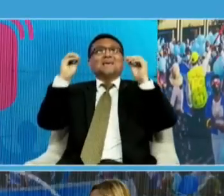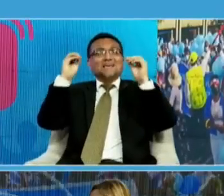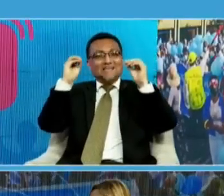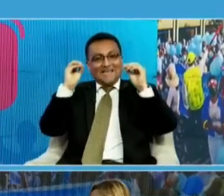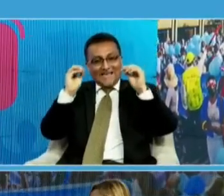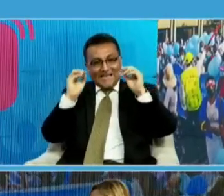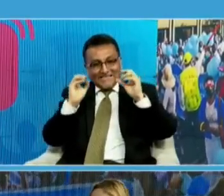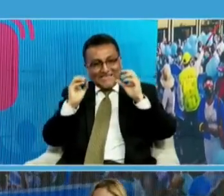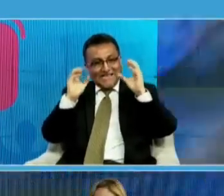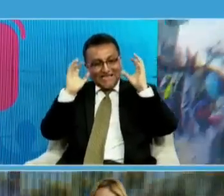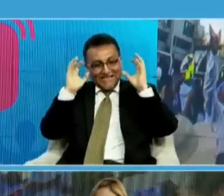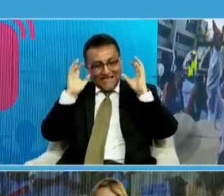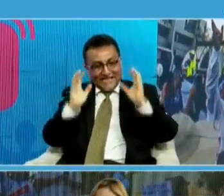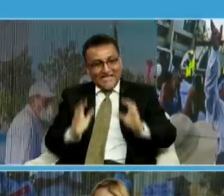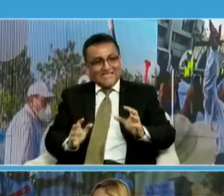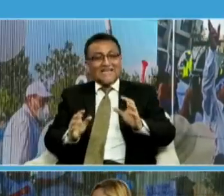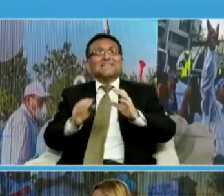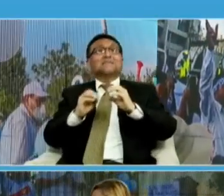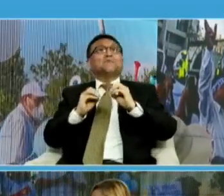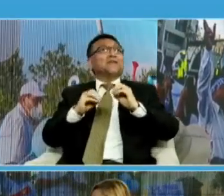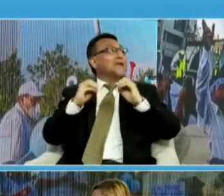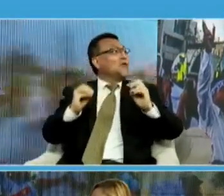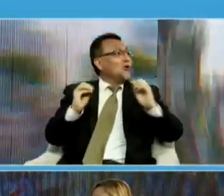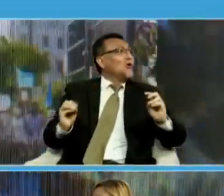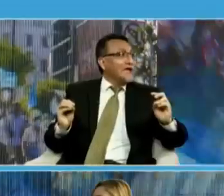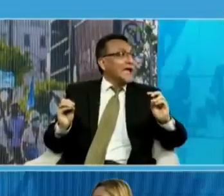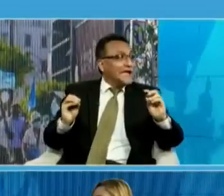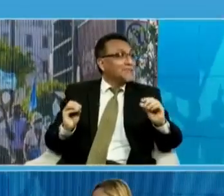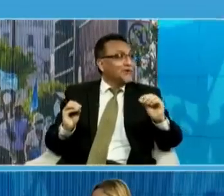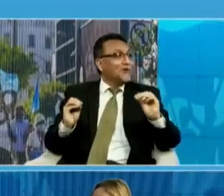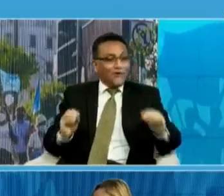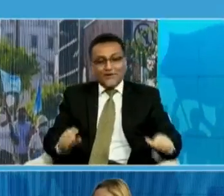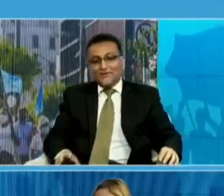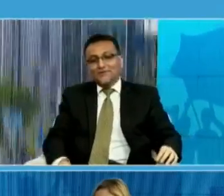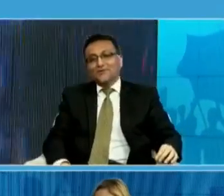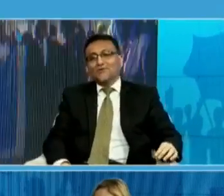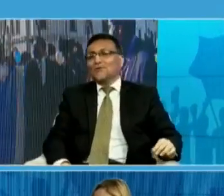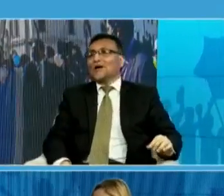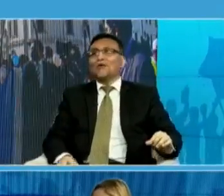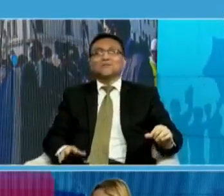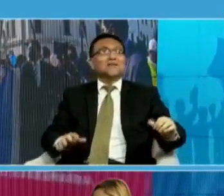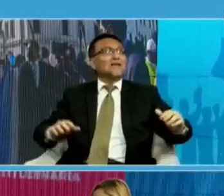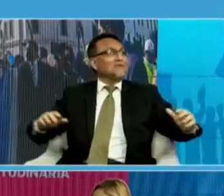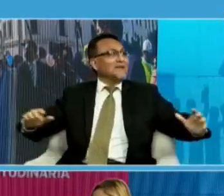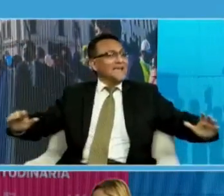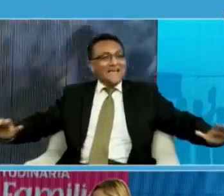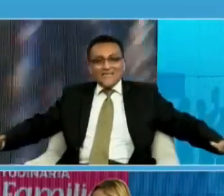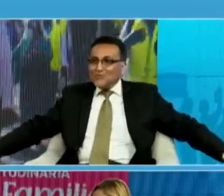que esta injerencia, este tipo de neocolonialismo ideológico, lo